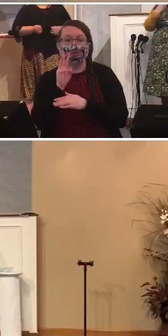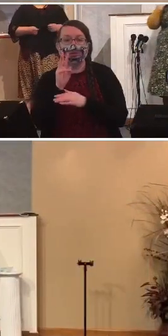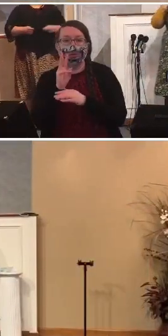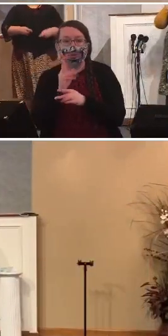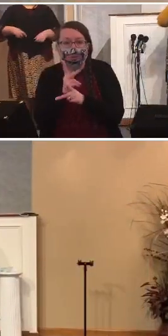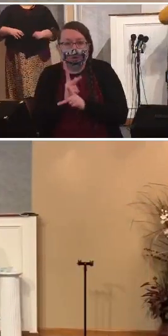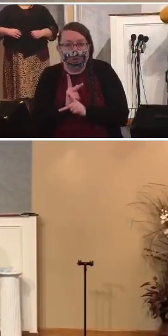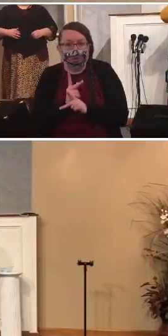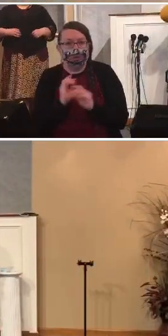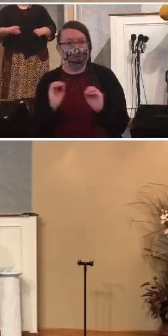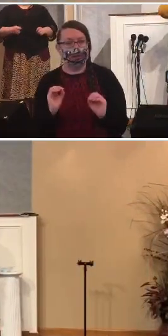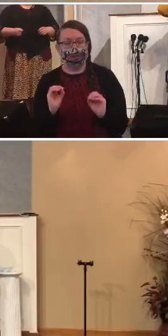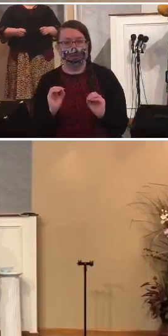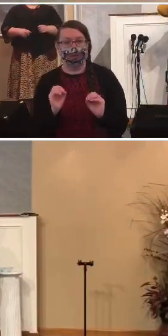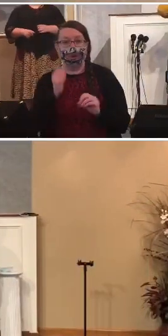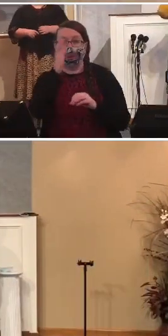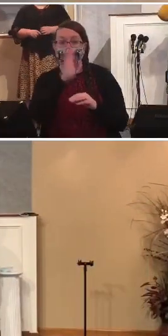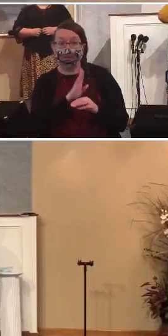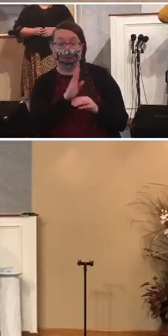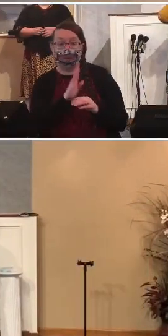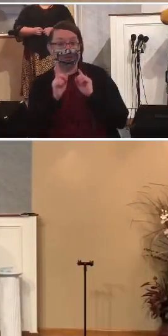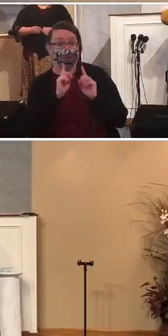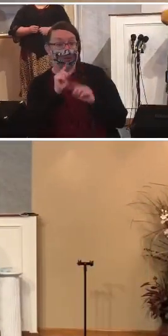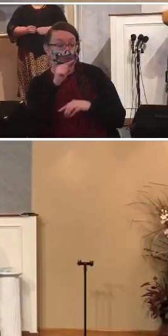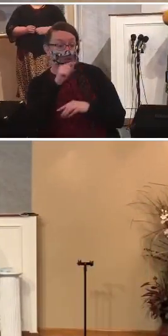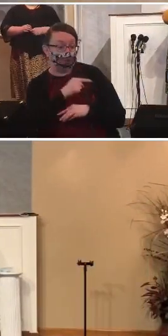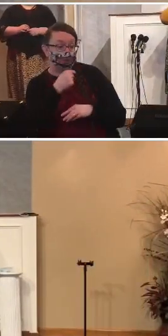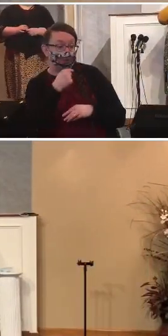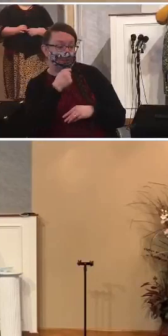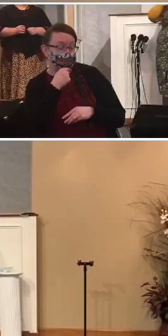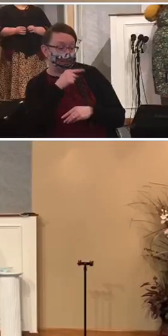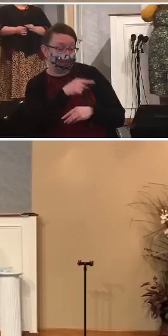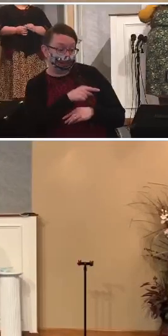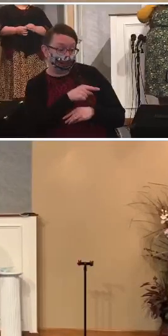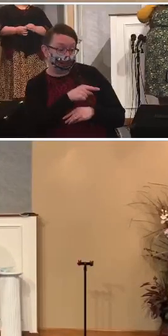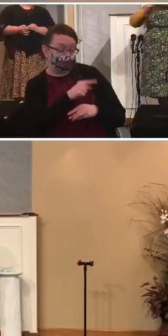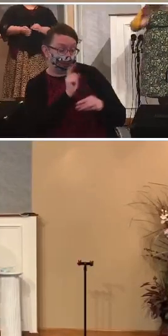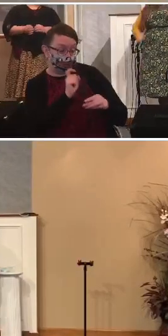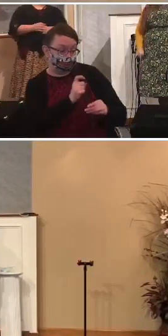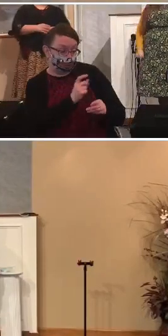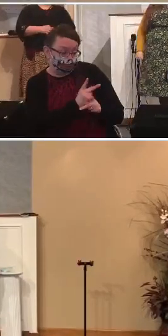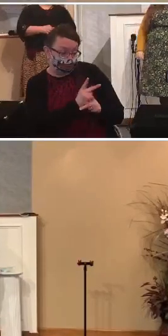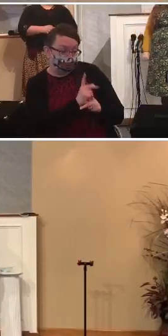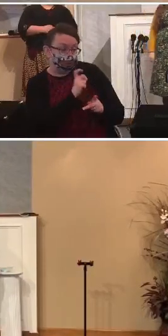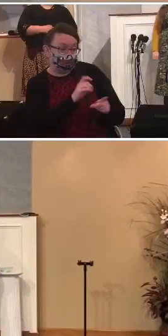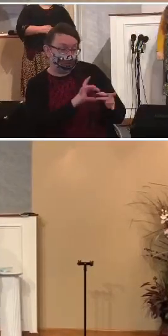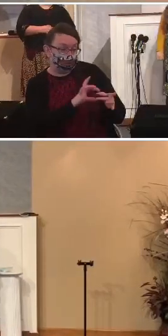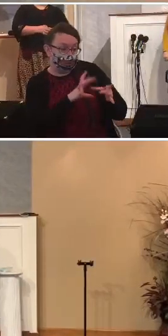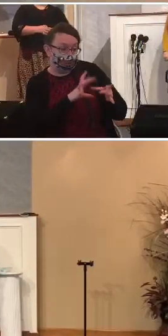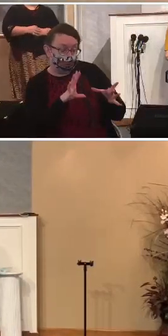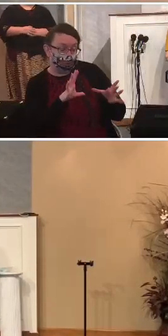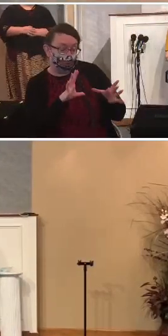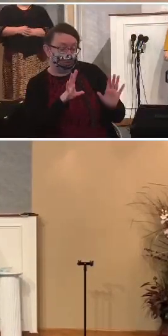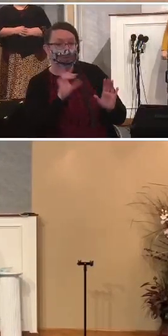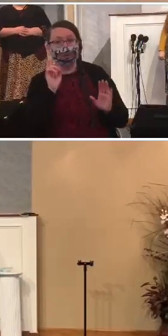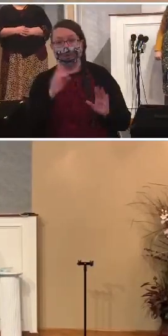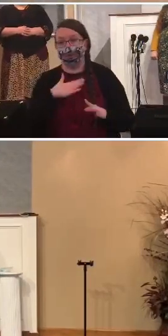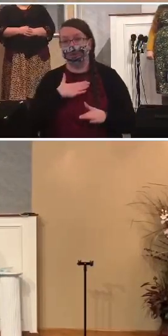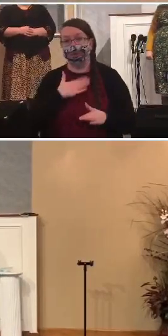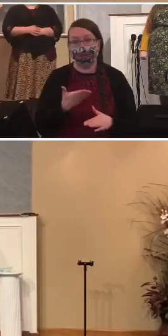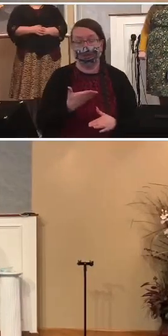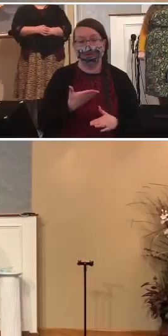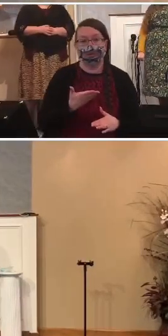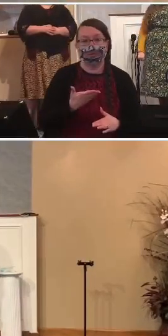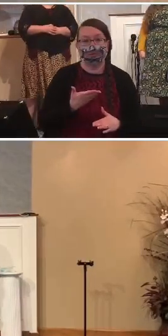hable sobre lo que tú estés guardándote, sé claro suficiente para poder confiarle y a ver lo que